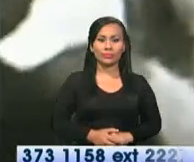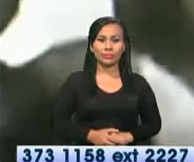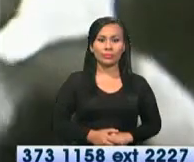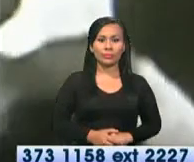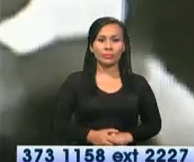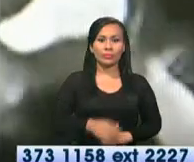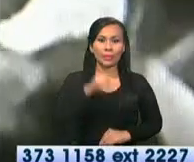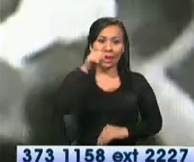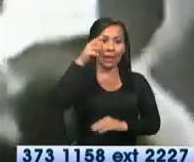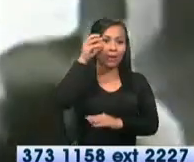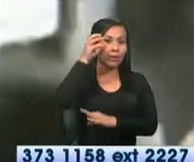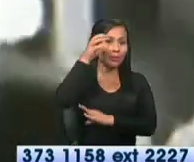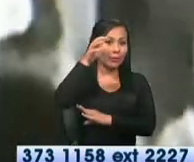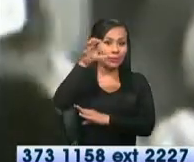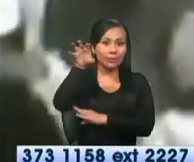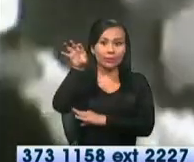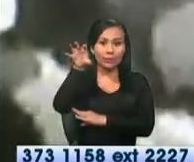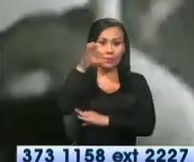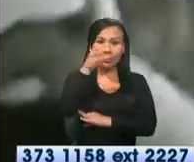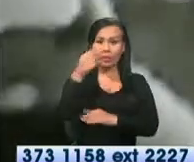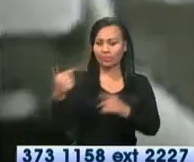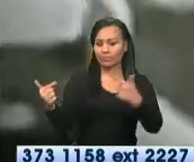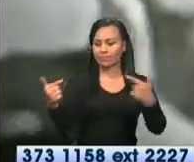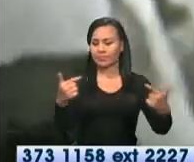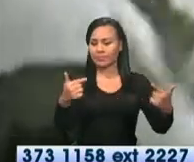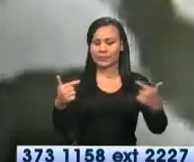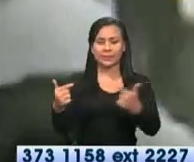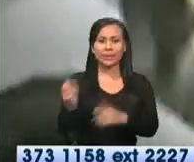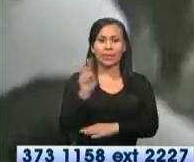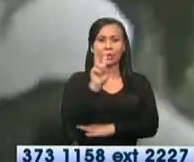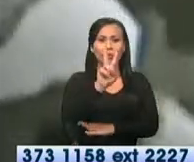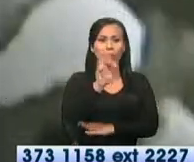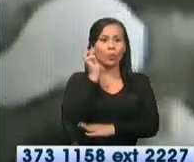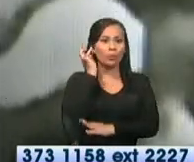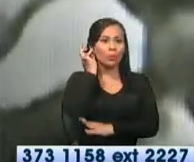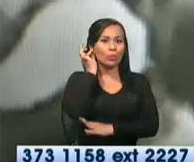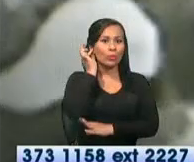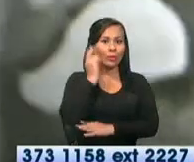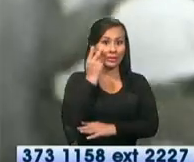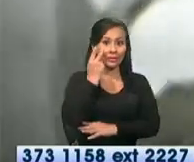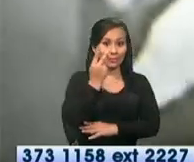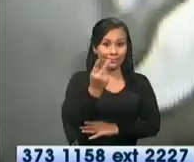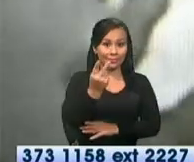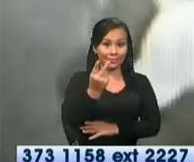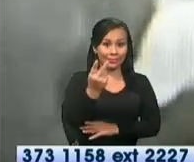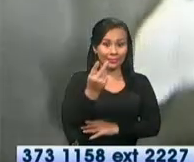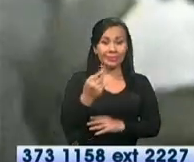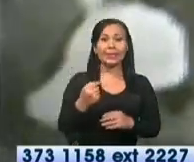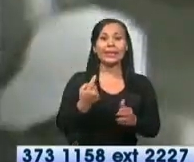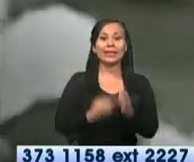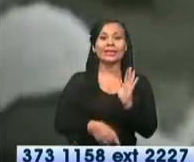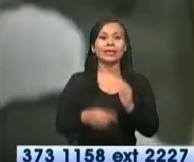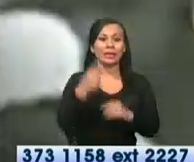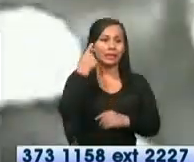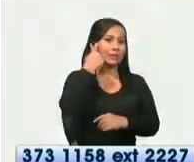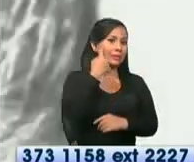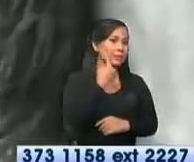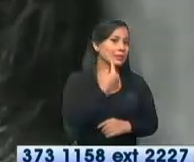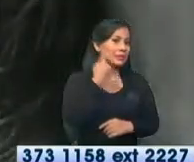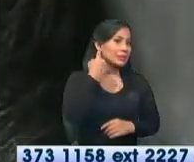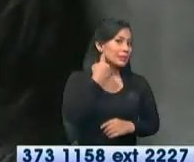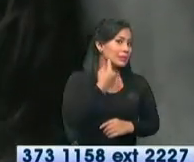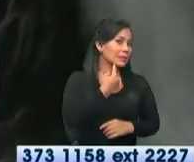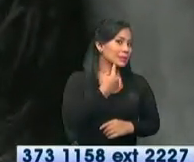En el video se divisa la pelea entre dos mujeres, de ahí que el desenlace quedó como evidencia marcado en el rostro de una